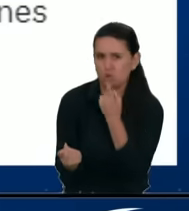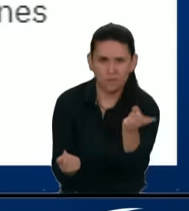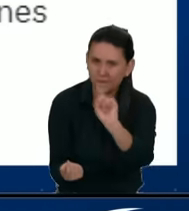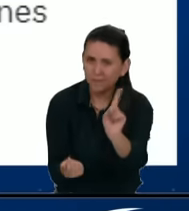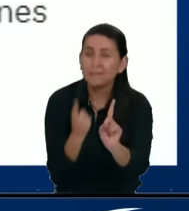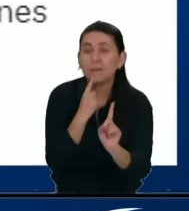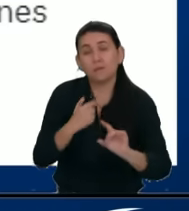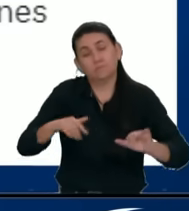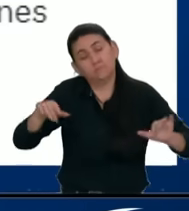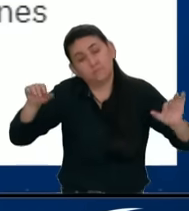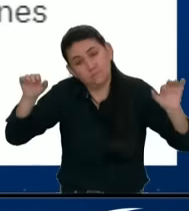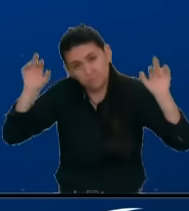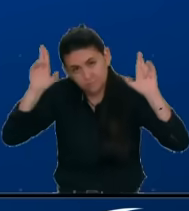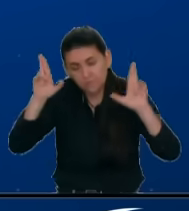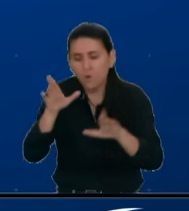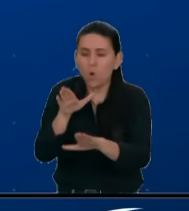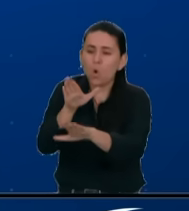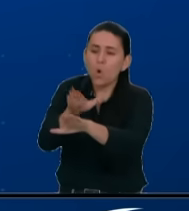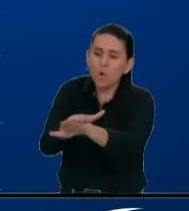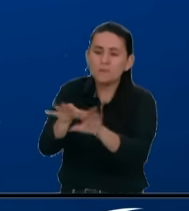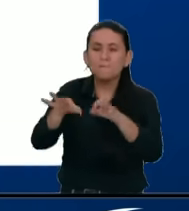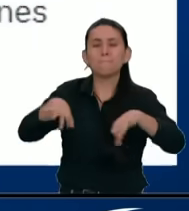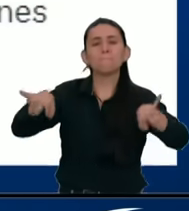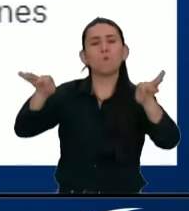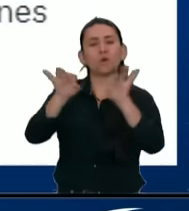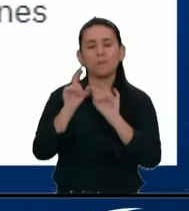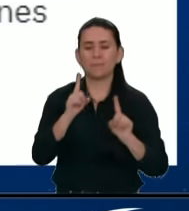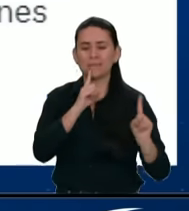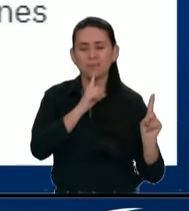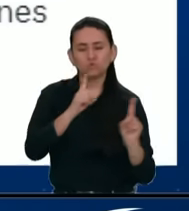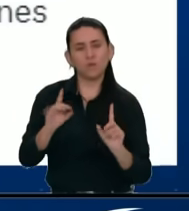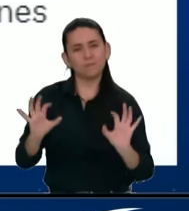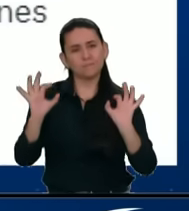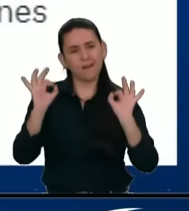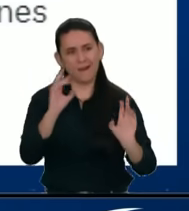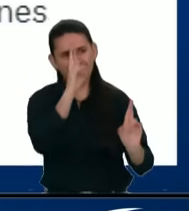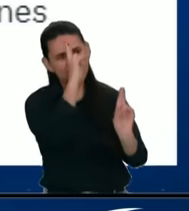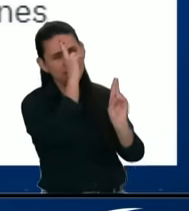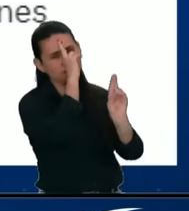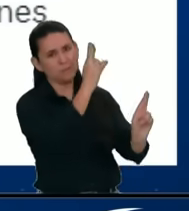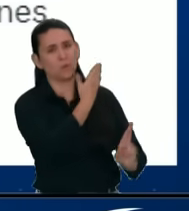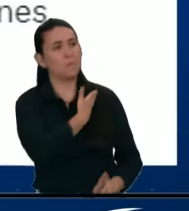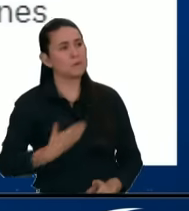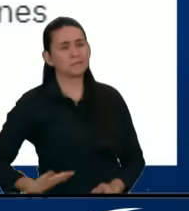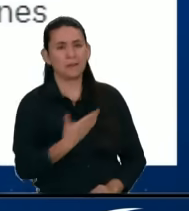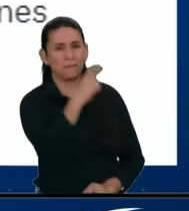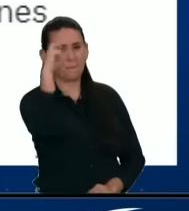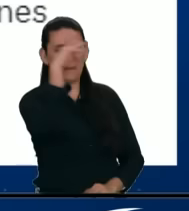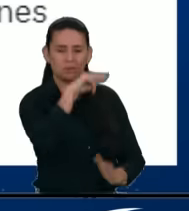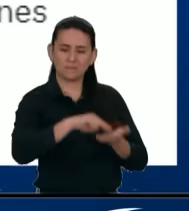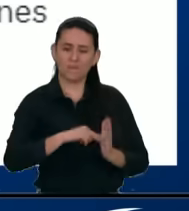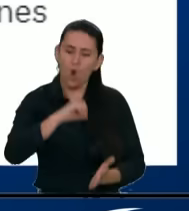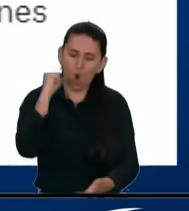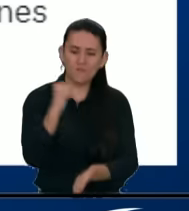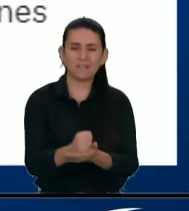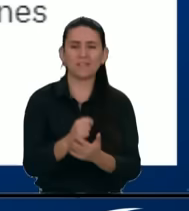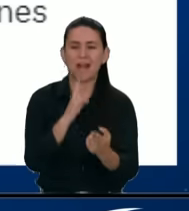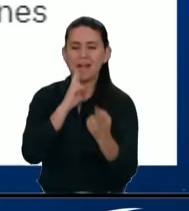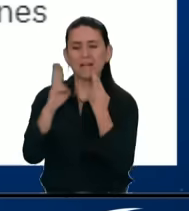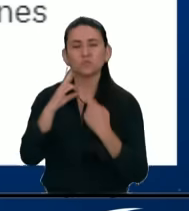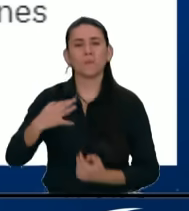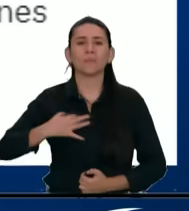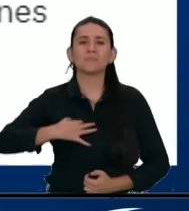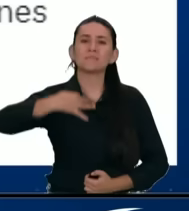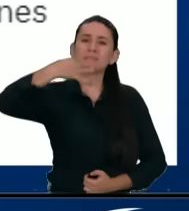aspira y se indica que la cordura de las palabras y el respeto al presidente Gustavo Petro son obligatorias en las relaciones diplomáticas. Y en